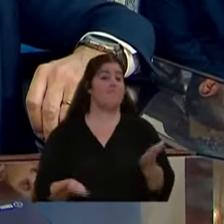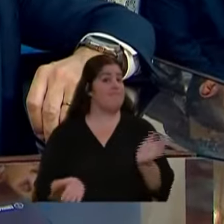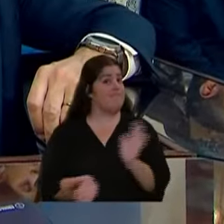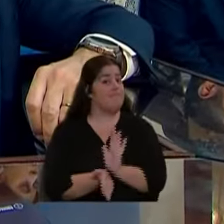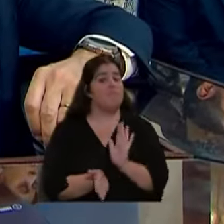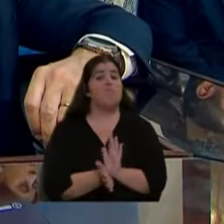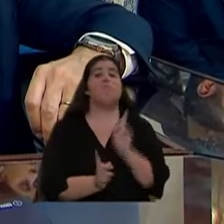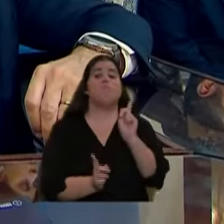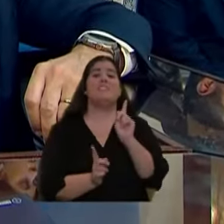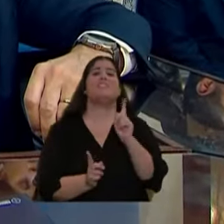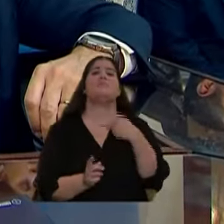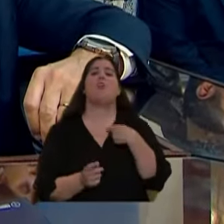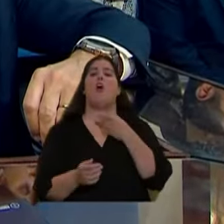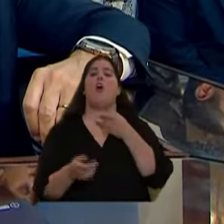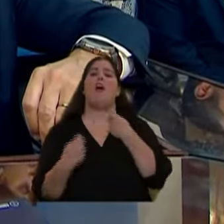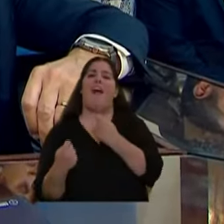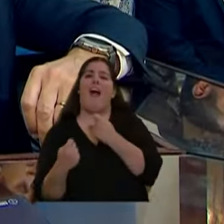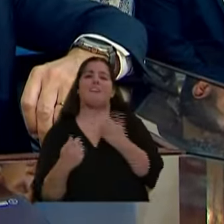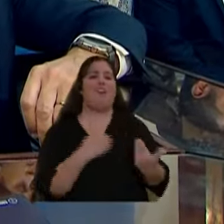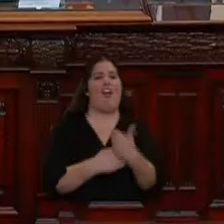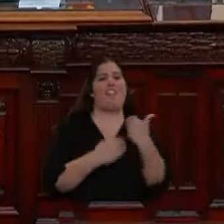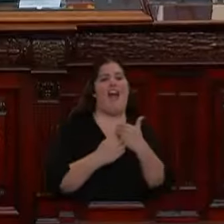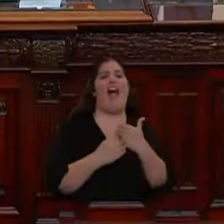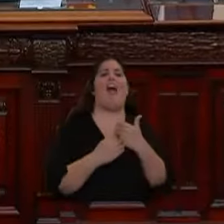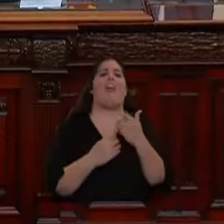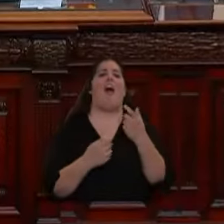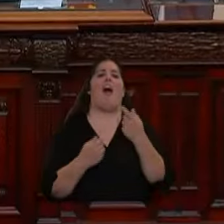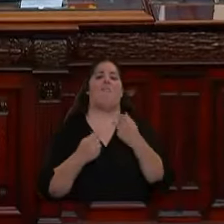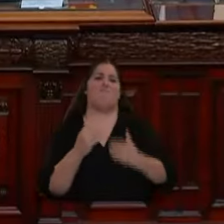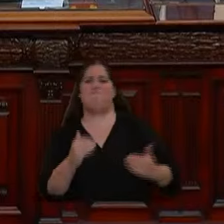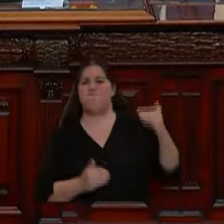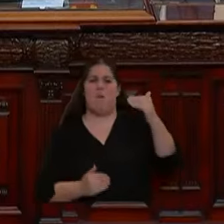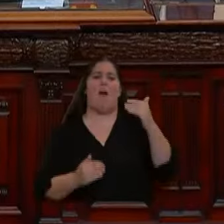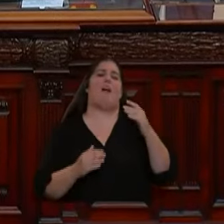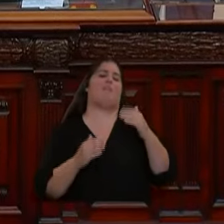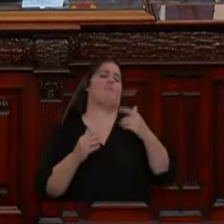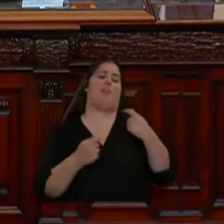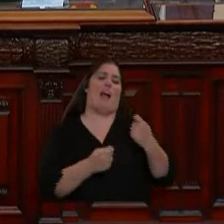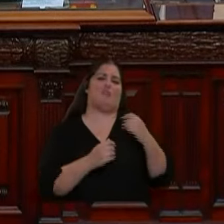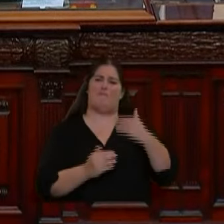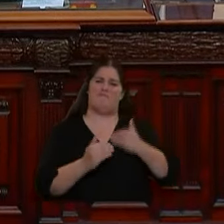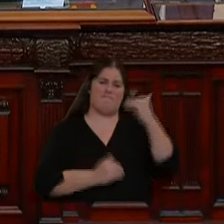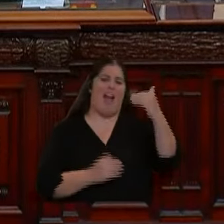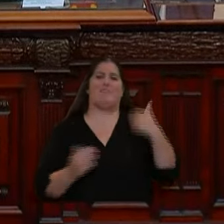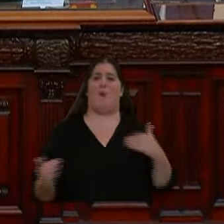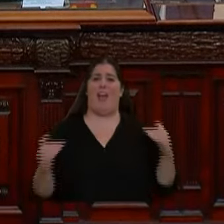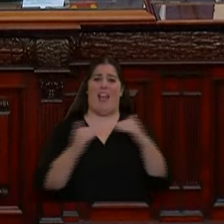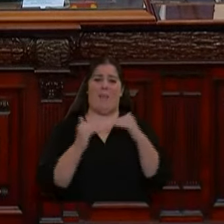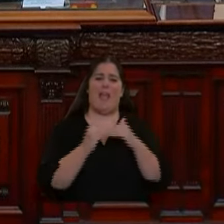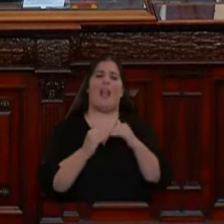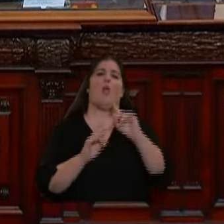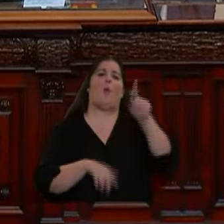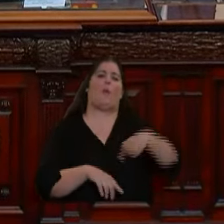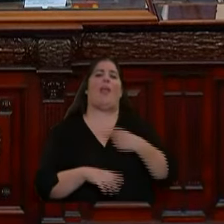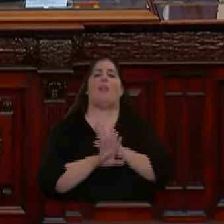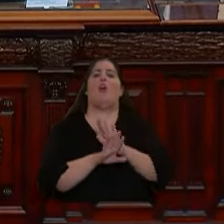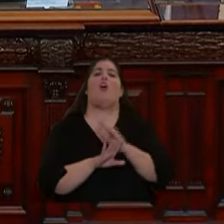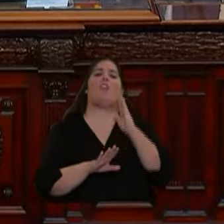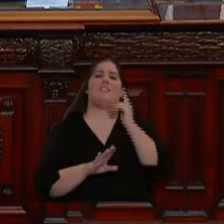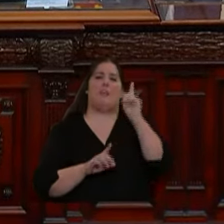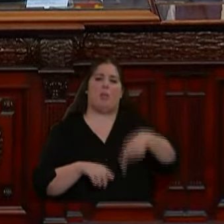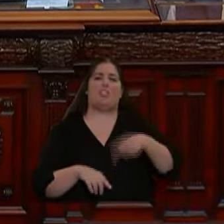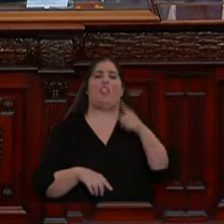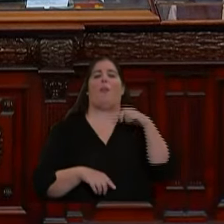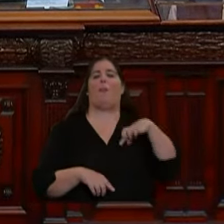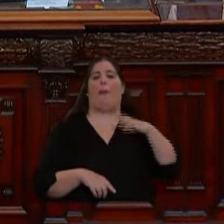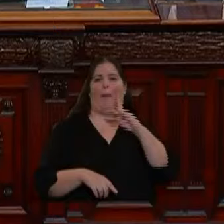los déficits gemelos que heredamos alcanzaron los 17 puntos porcentuales del PBI. Muchos de los datos económicos de la